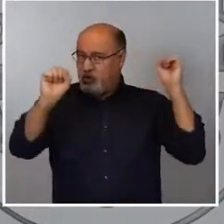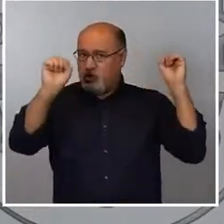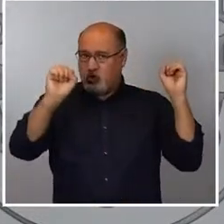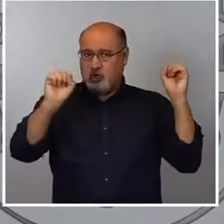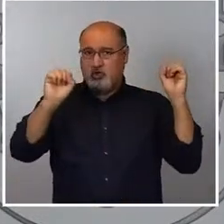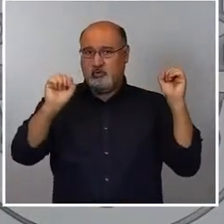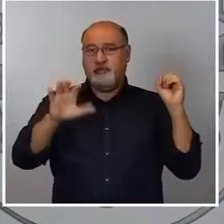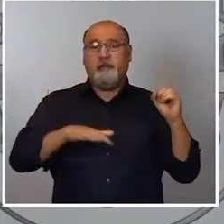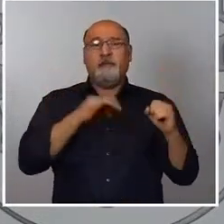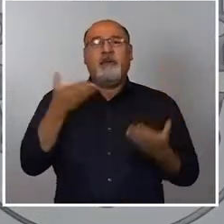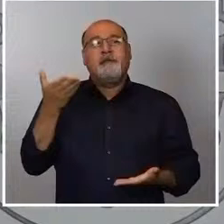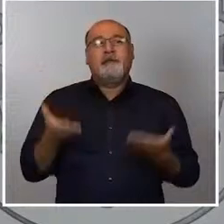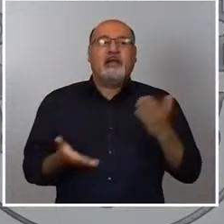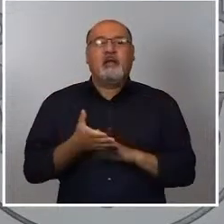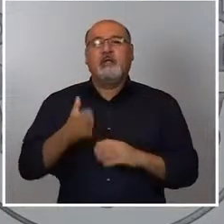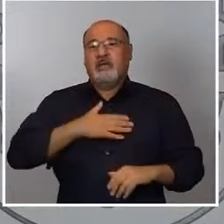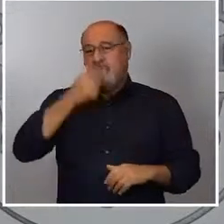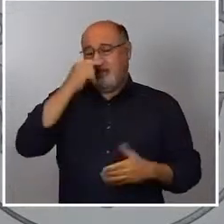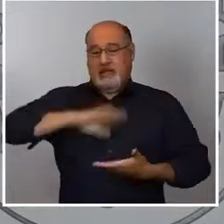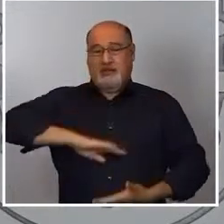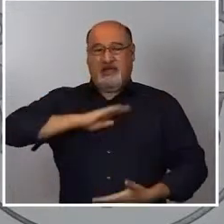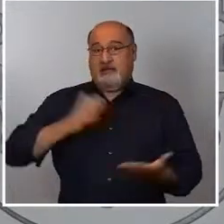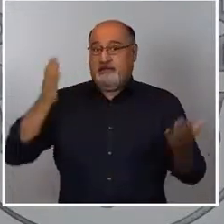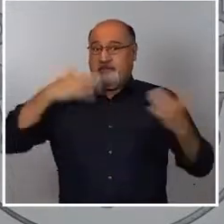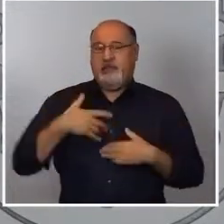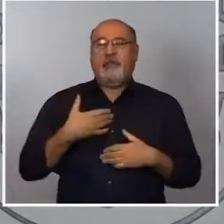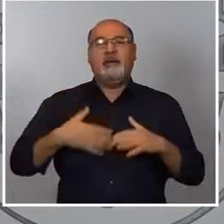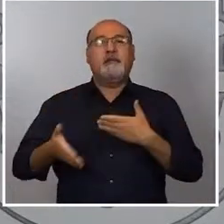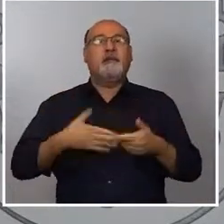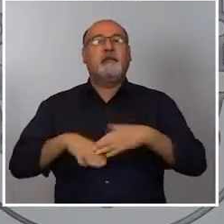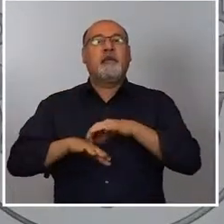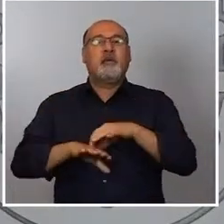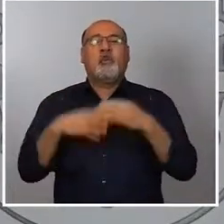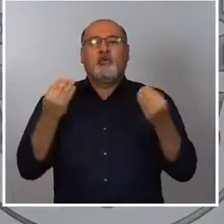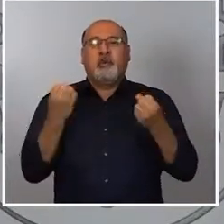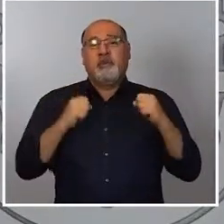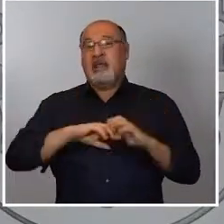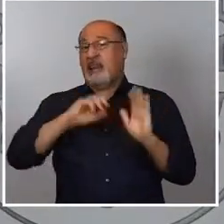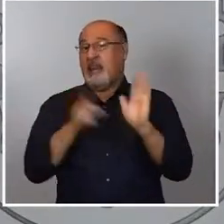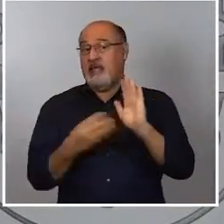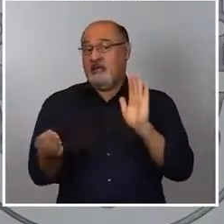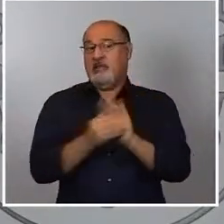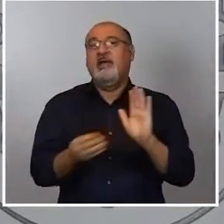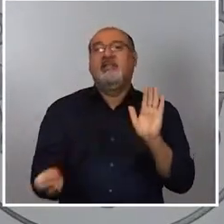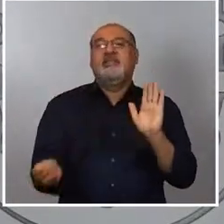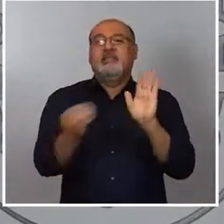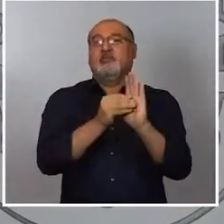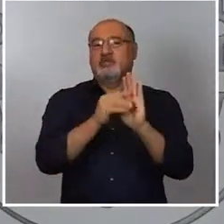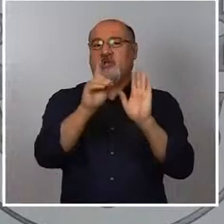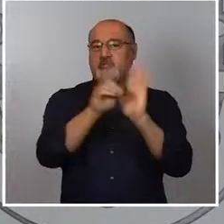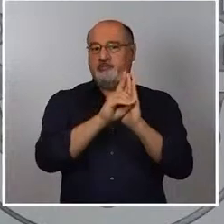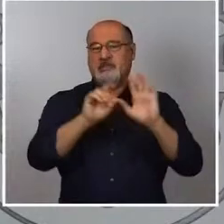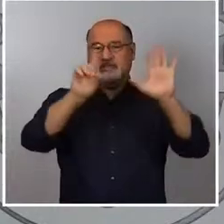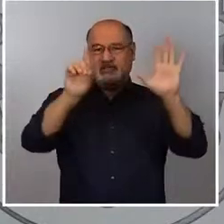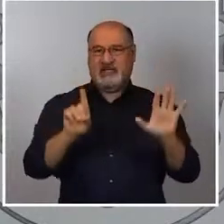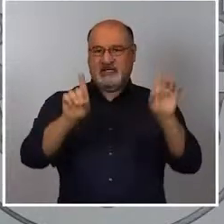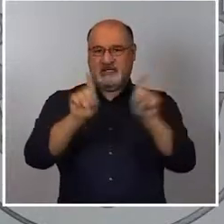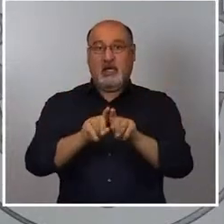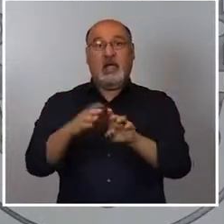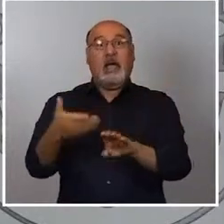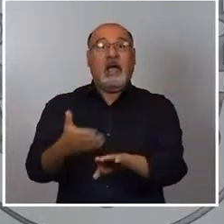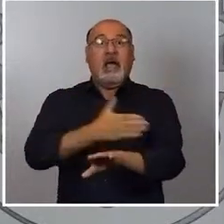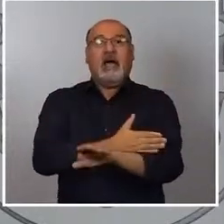valoración de la incapacidad como el manual de buenas prácticas establecía la ley en su disposición se está que tenga que estar aprobado antes del 25 de octubre